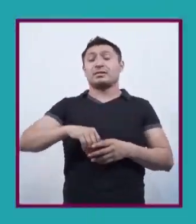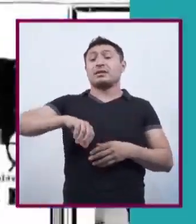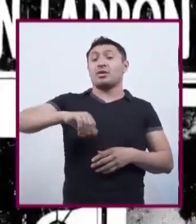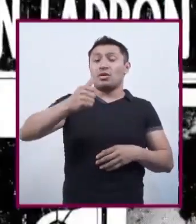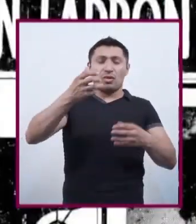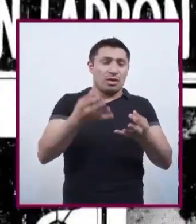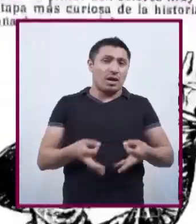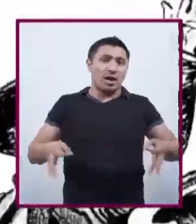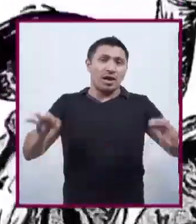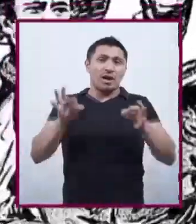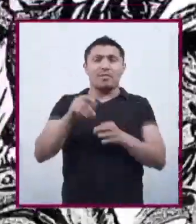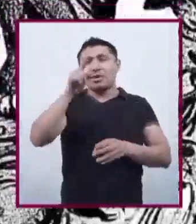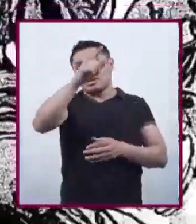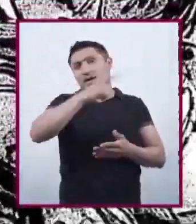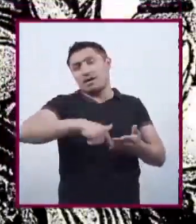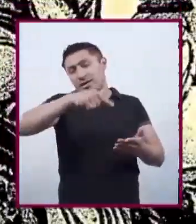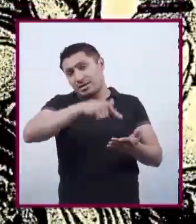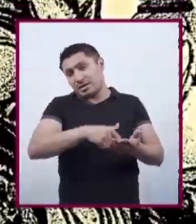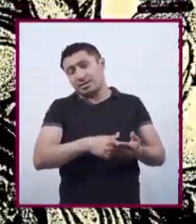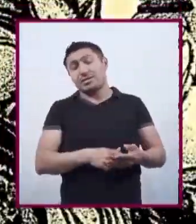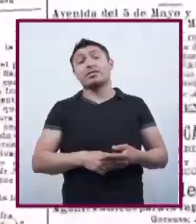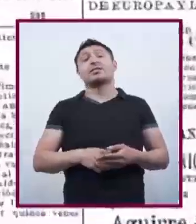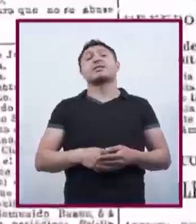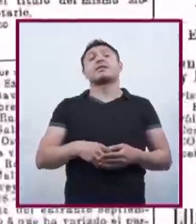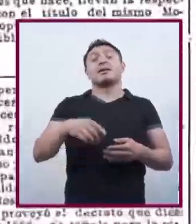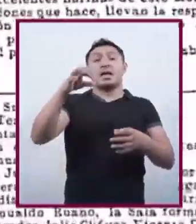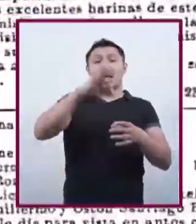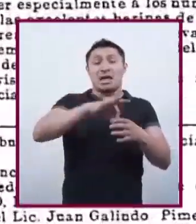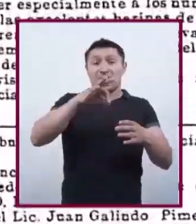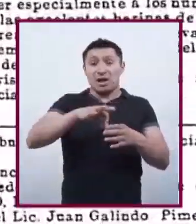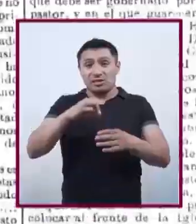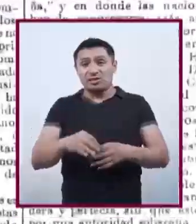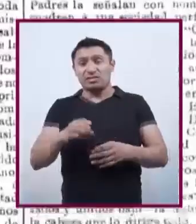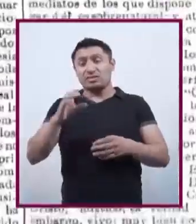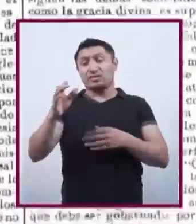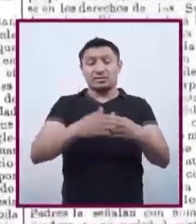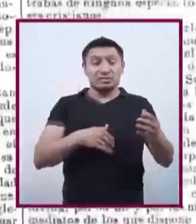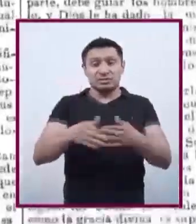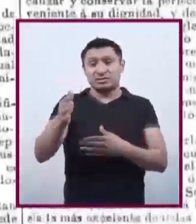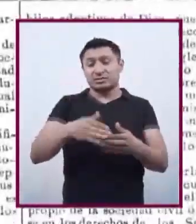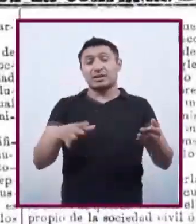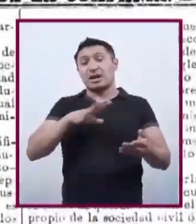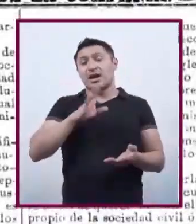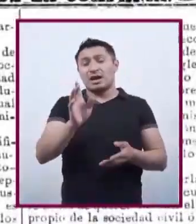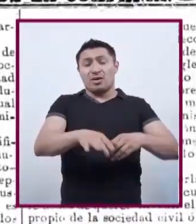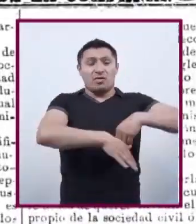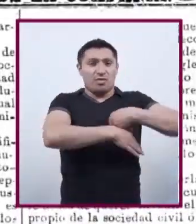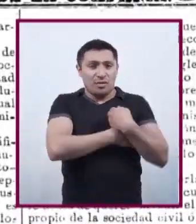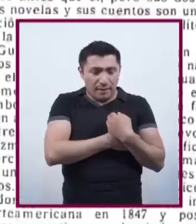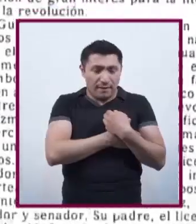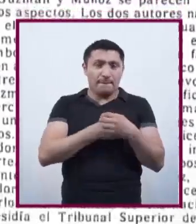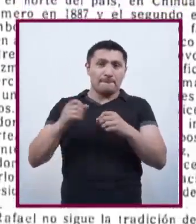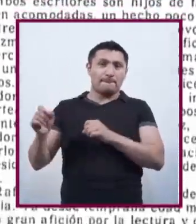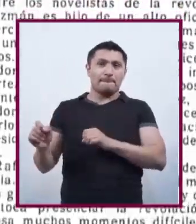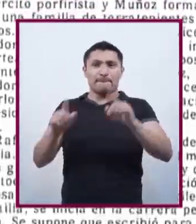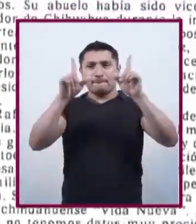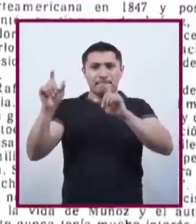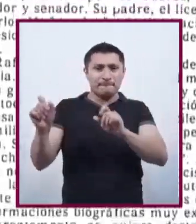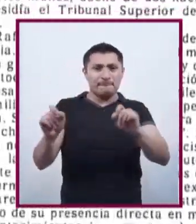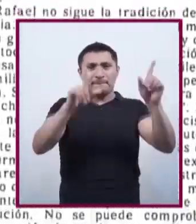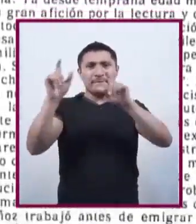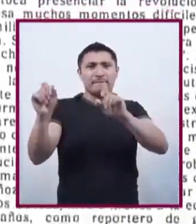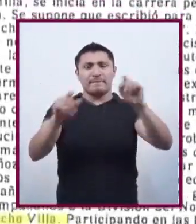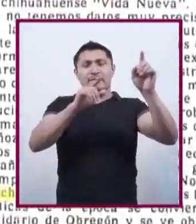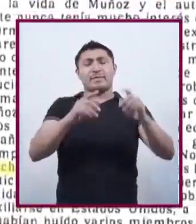país. Otra sección importante de la Hemeroteca Nacional de México es la del Fondo Contemporáneo, que alberga